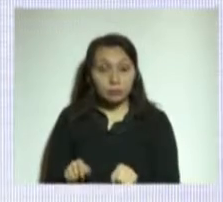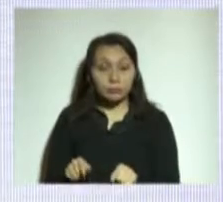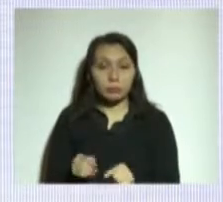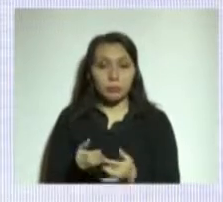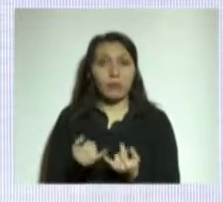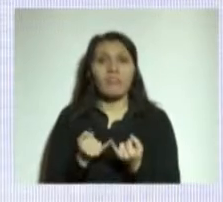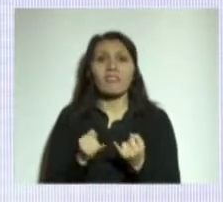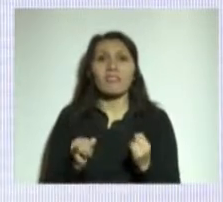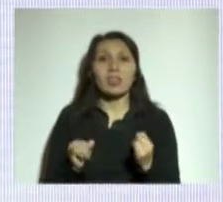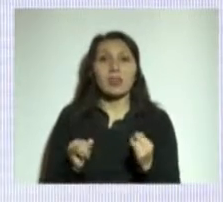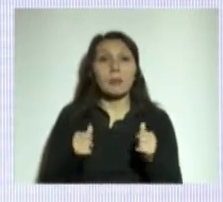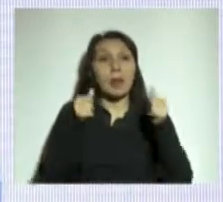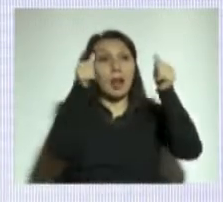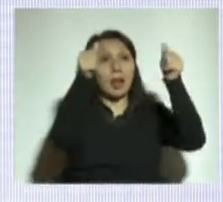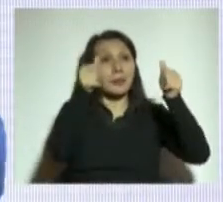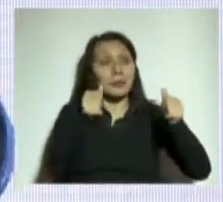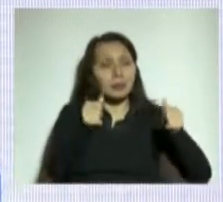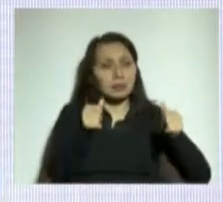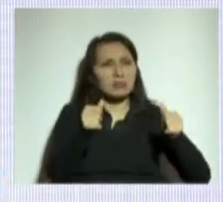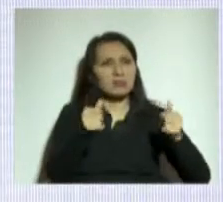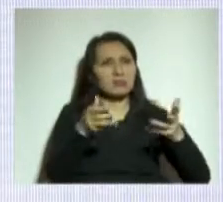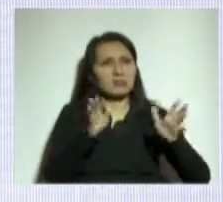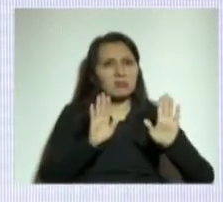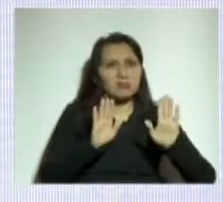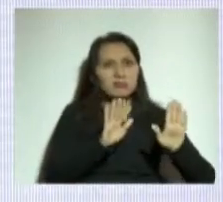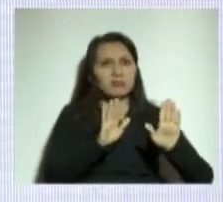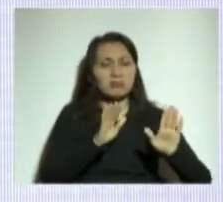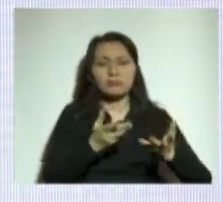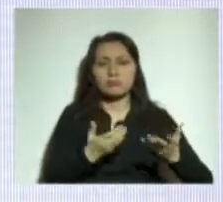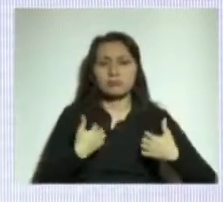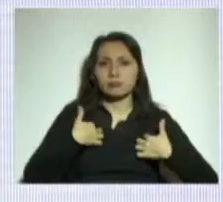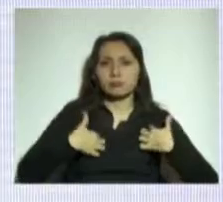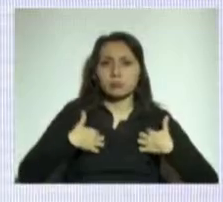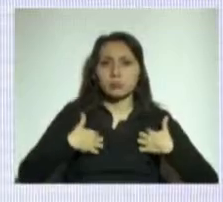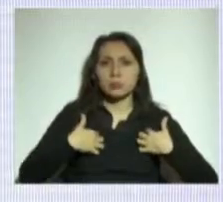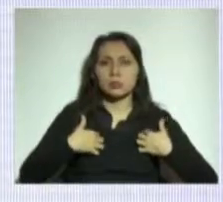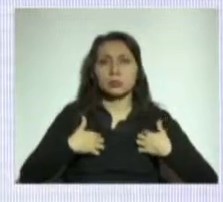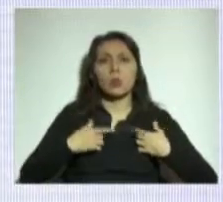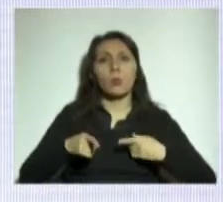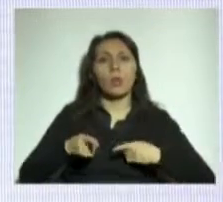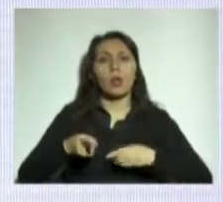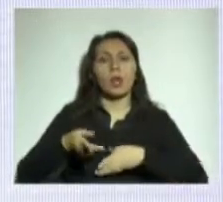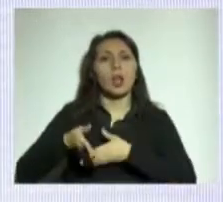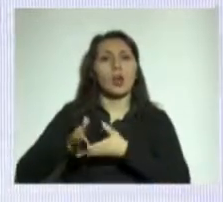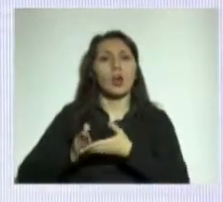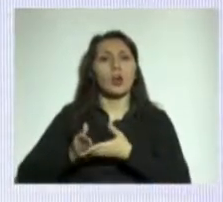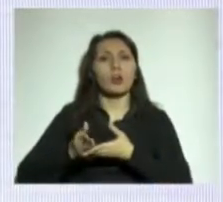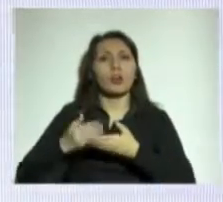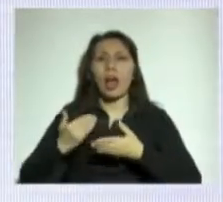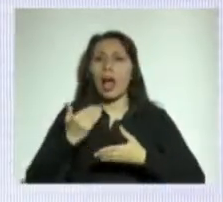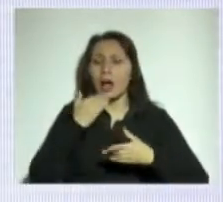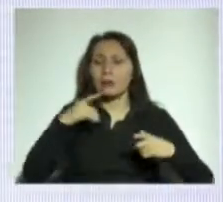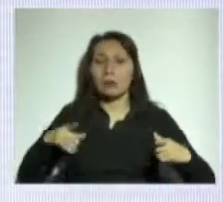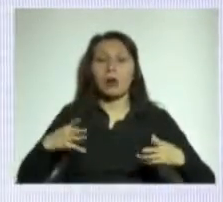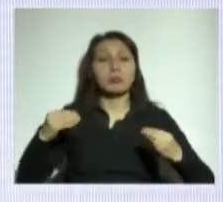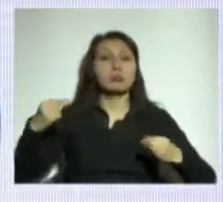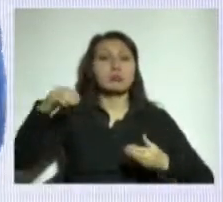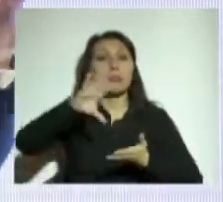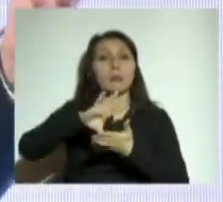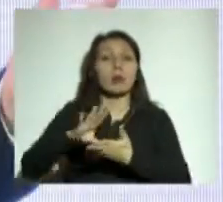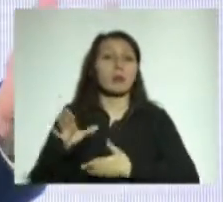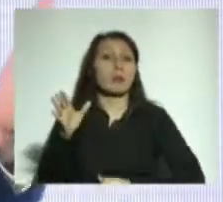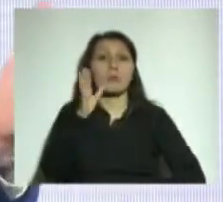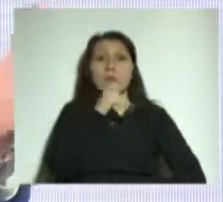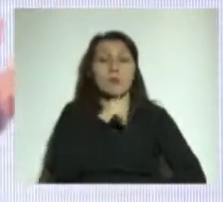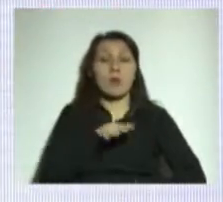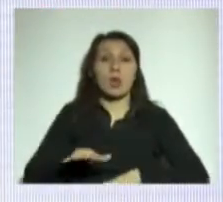al final, para colgar el cuadro te vas a encontrar un cortador de pizza, ¿no? Dices, no, es que en muchos países ocurre, es que no